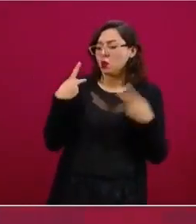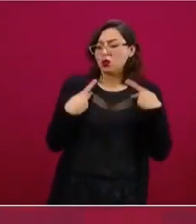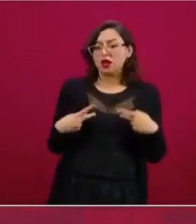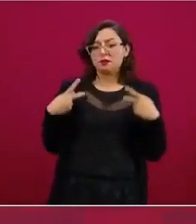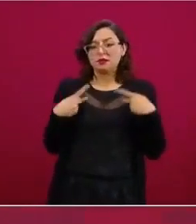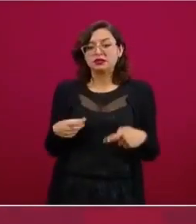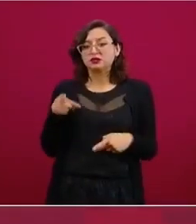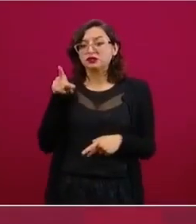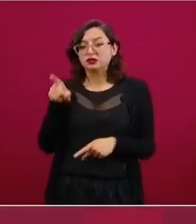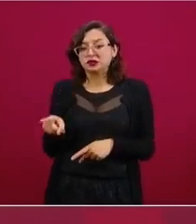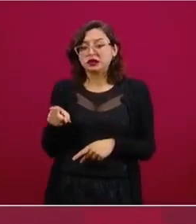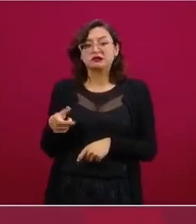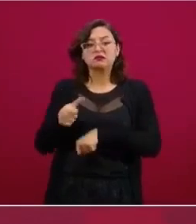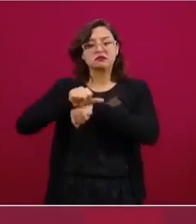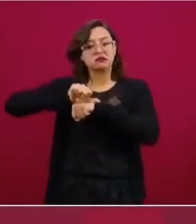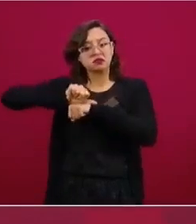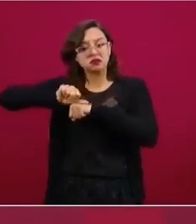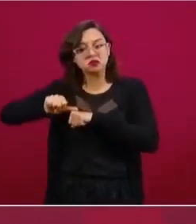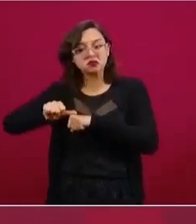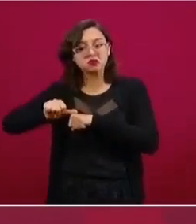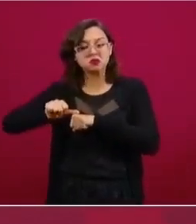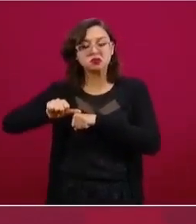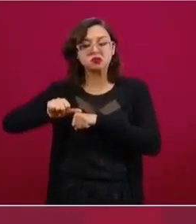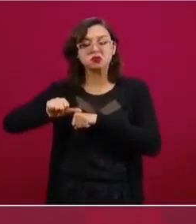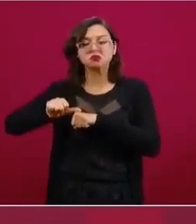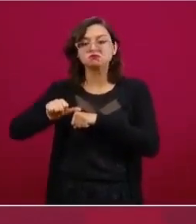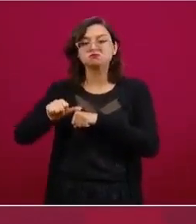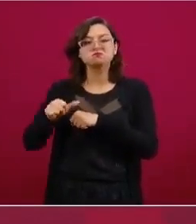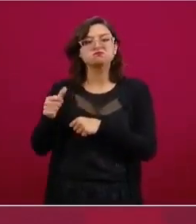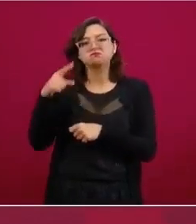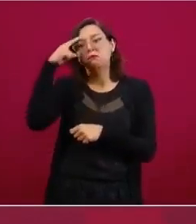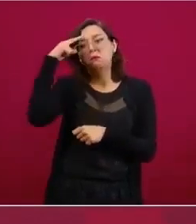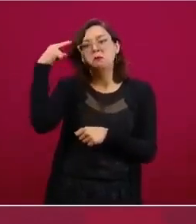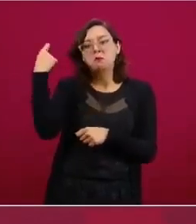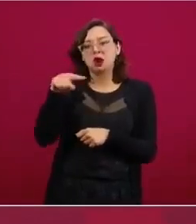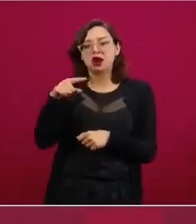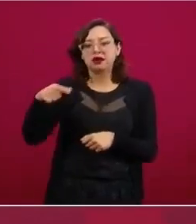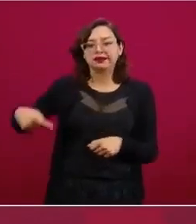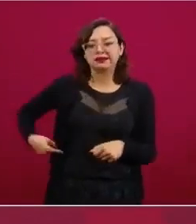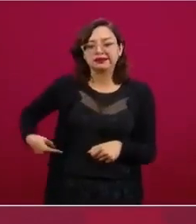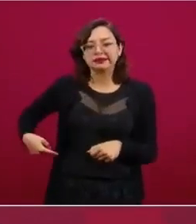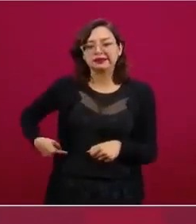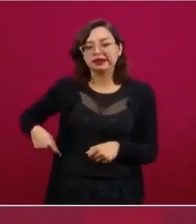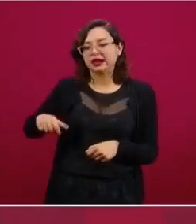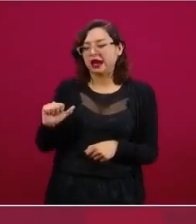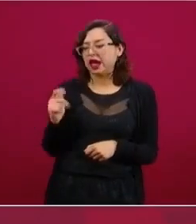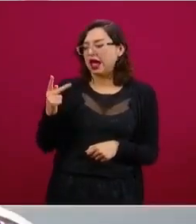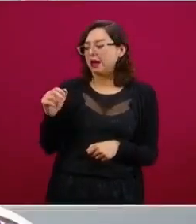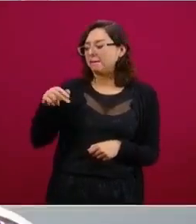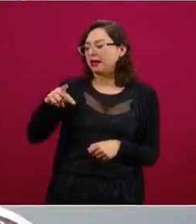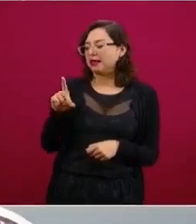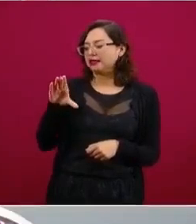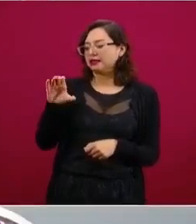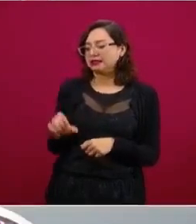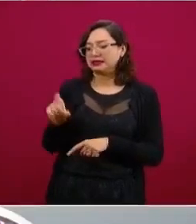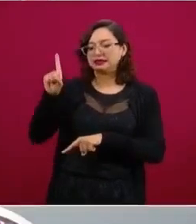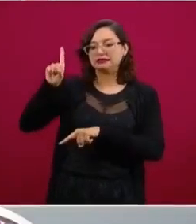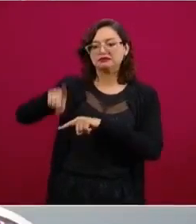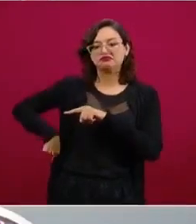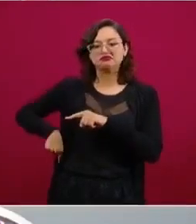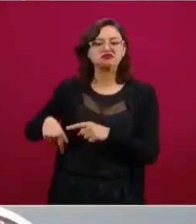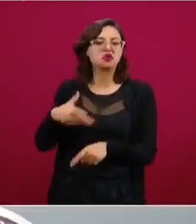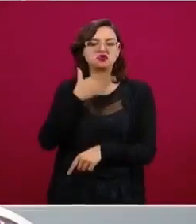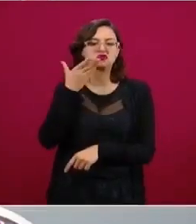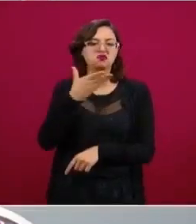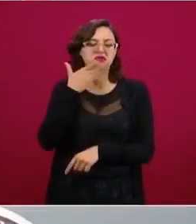sea intervenida quirúrgicamente para quitarle el apéndice, por ejemplo, por poner una de las cirugías más